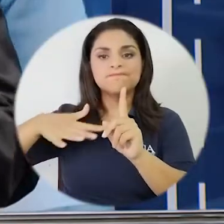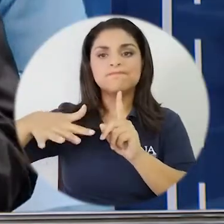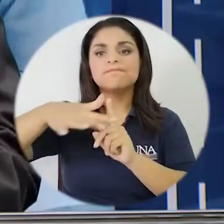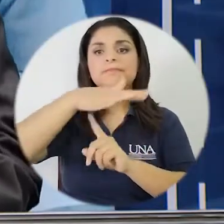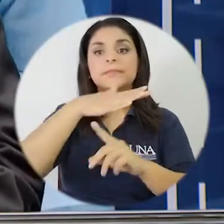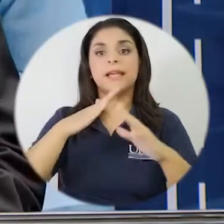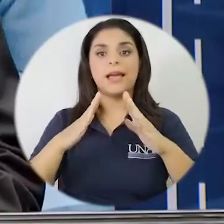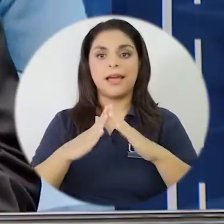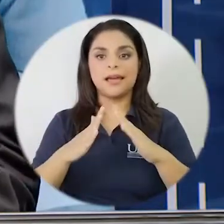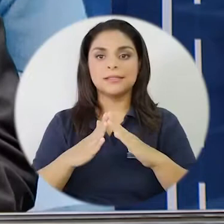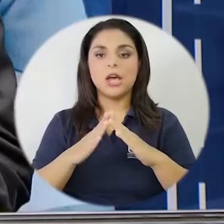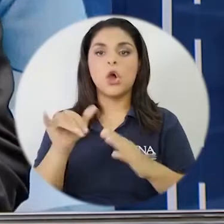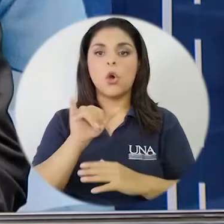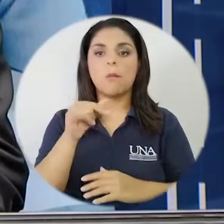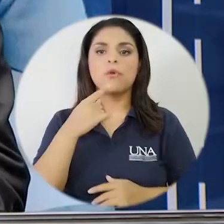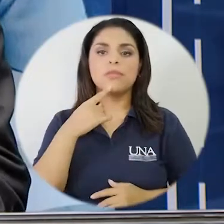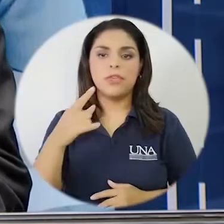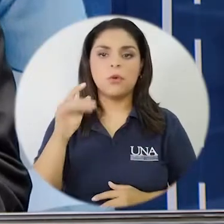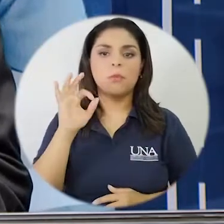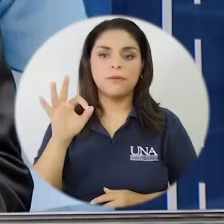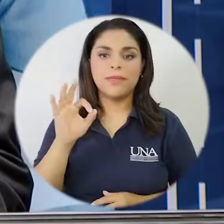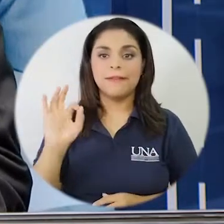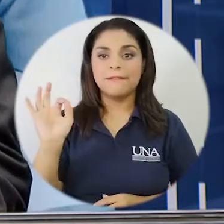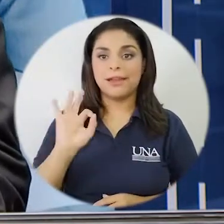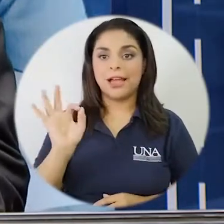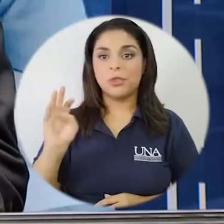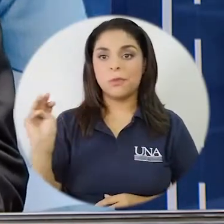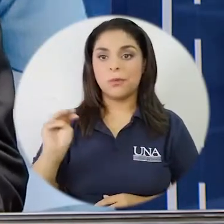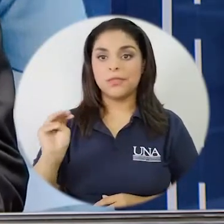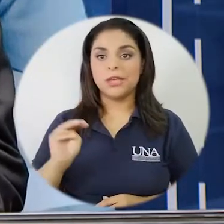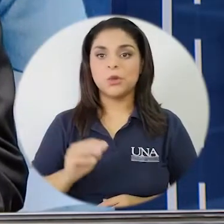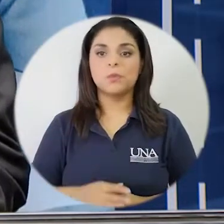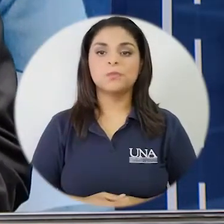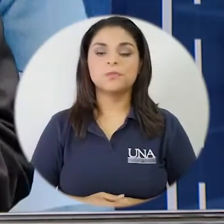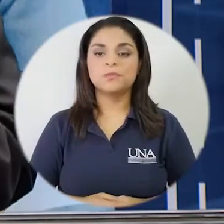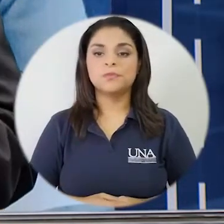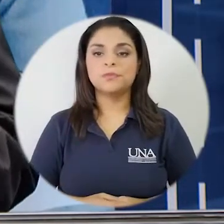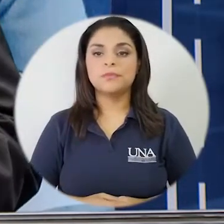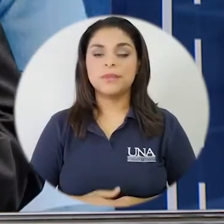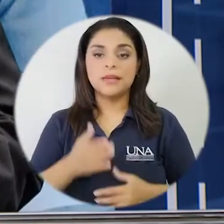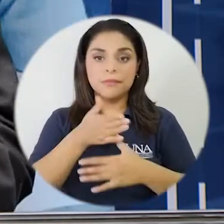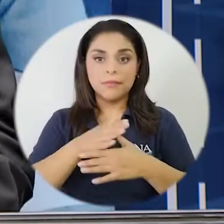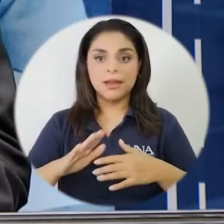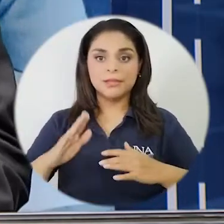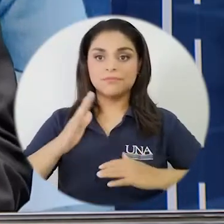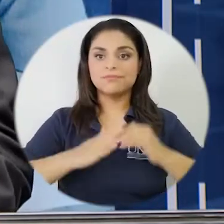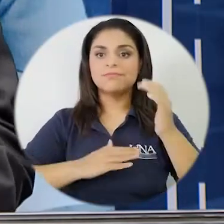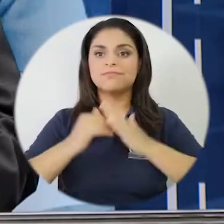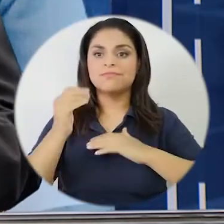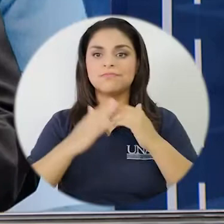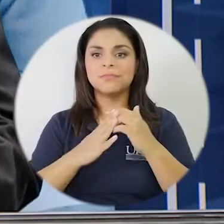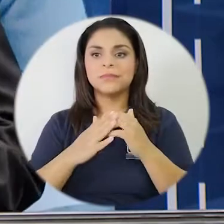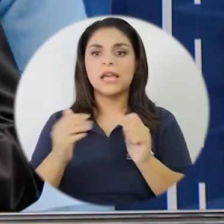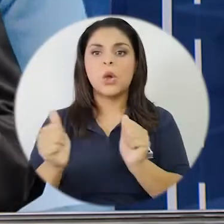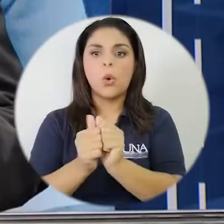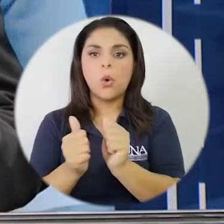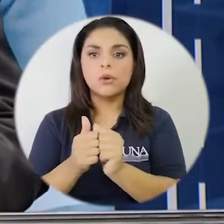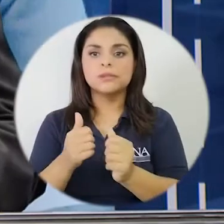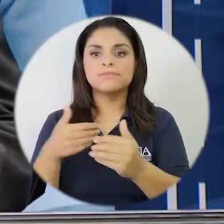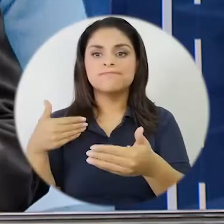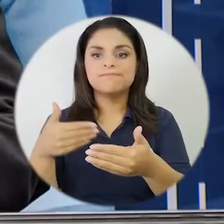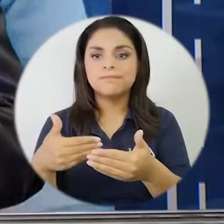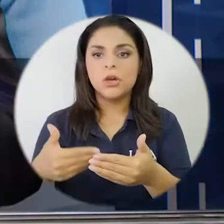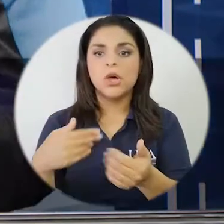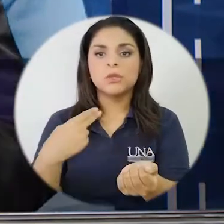lo que va alrededor de la vivienda, que muy bien lo señalaba don Fernando Montero, toda la parte de infraestructura en cuanto a